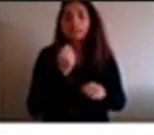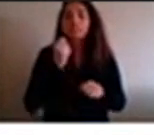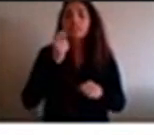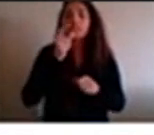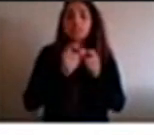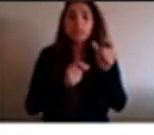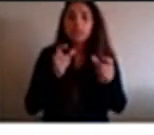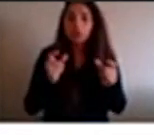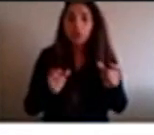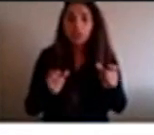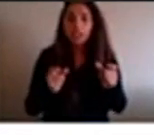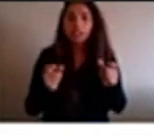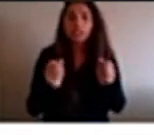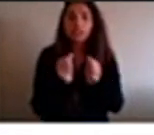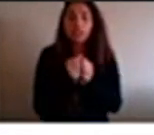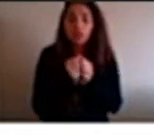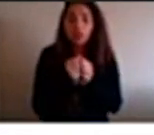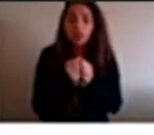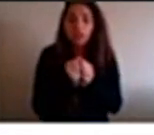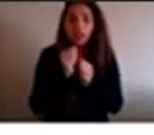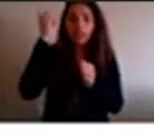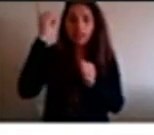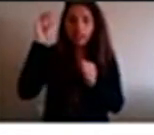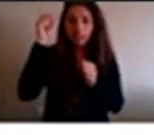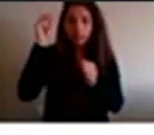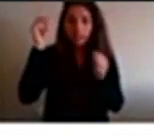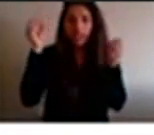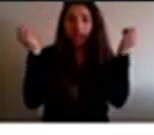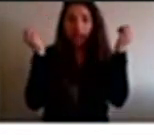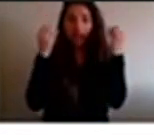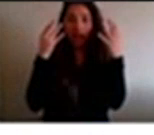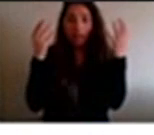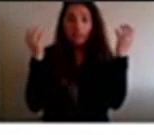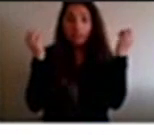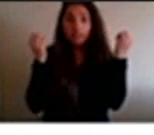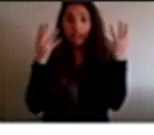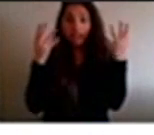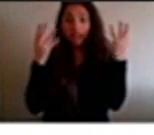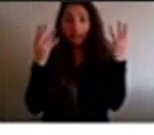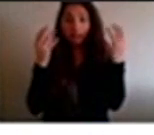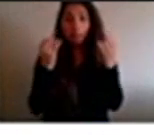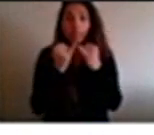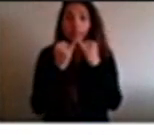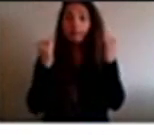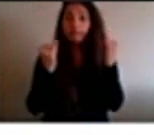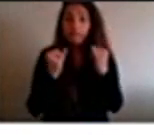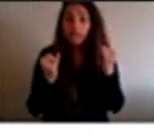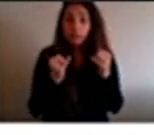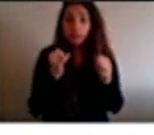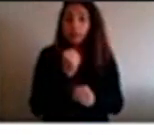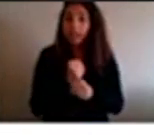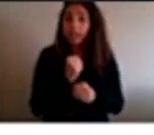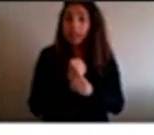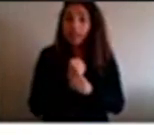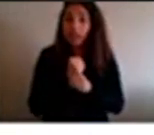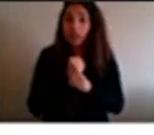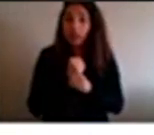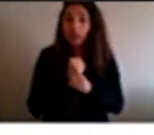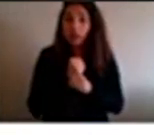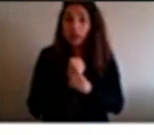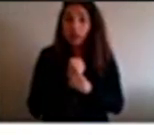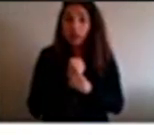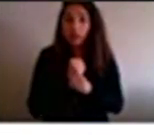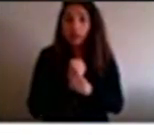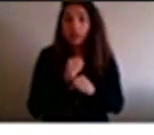que deben vincular en aquellos procesos de formación para el trabajo, ceder oportunidades según el tamaño